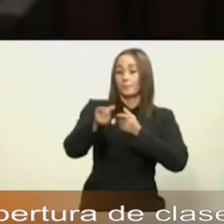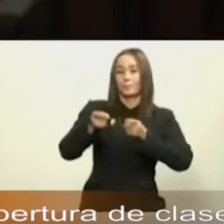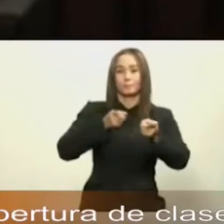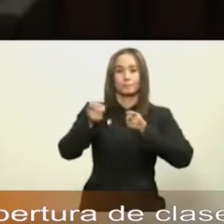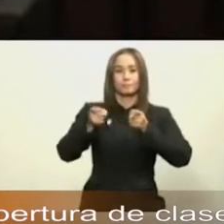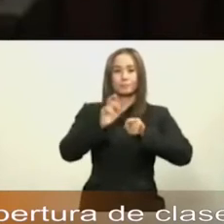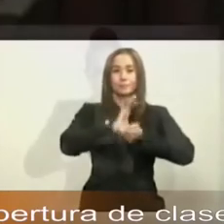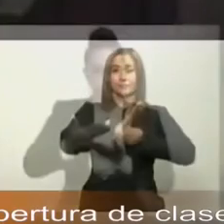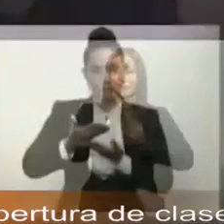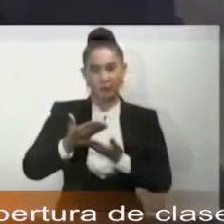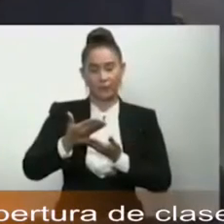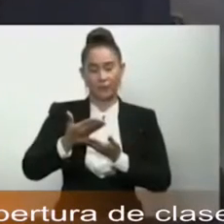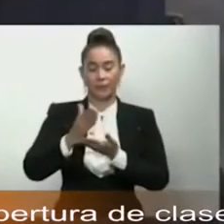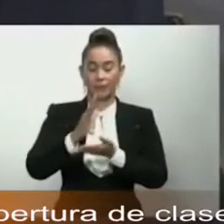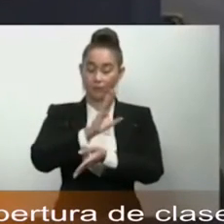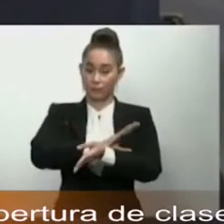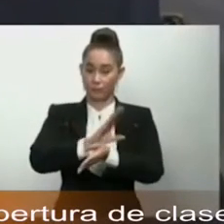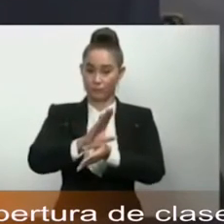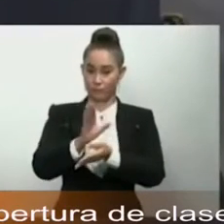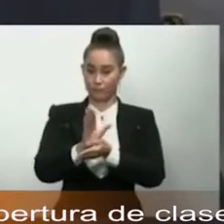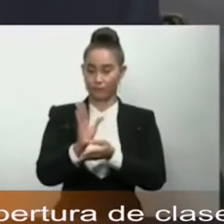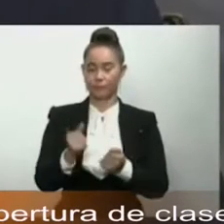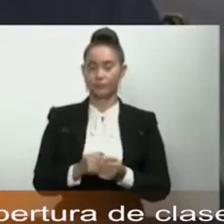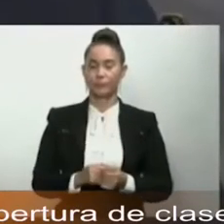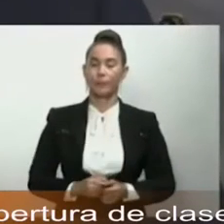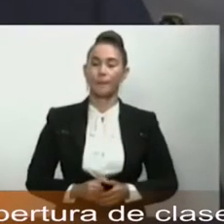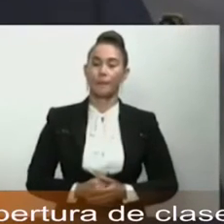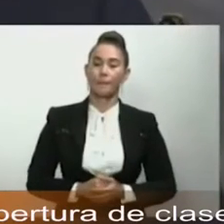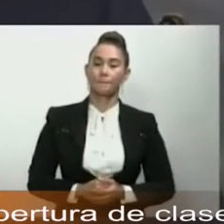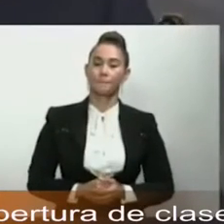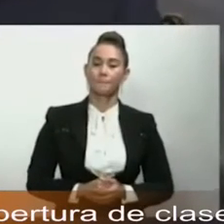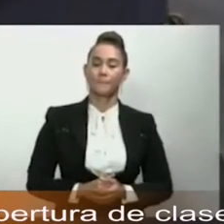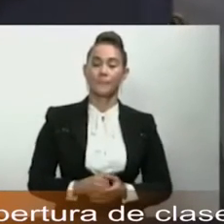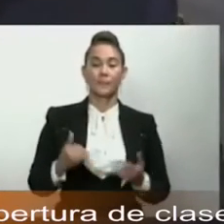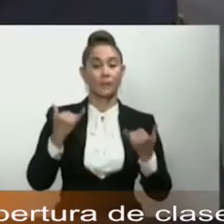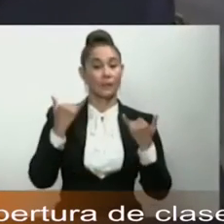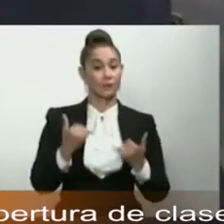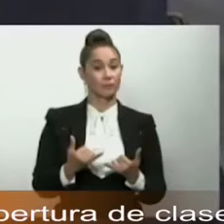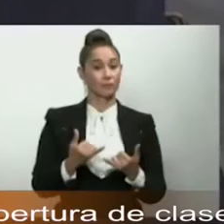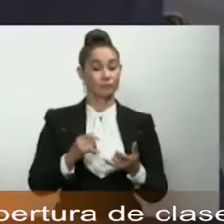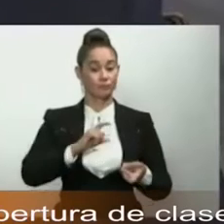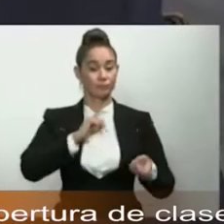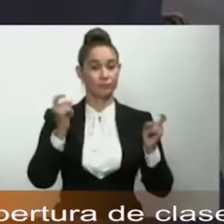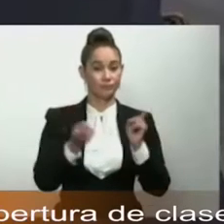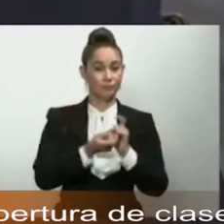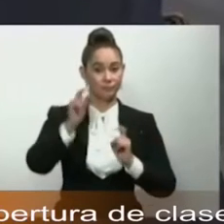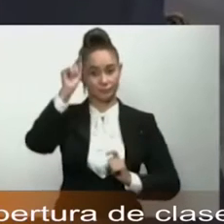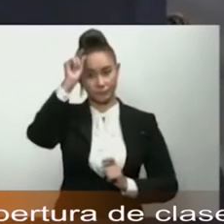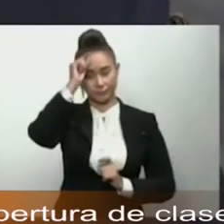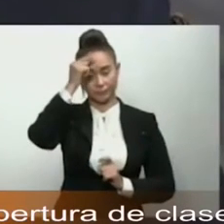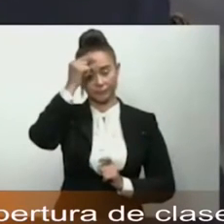los niveles y que esa decisión se le ha comunicado a la autoridad educativa.